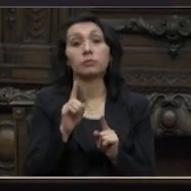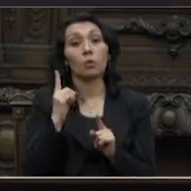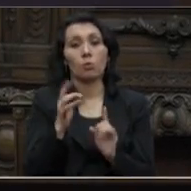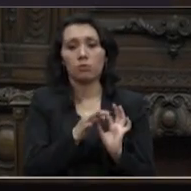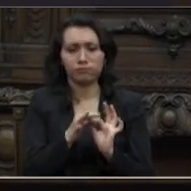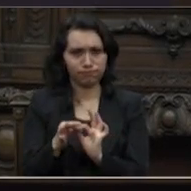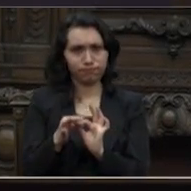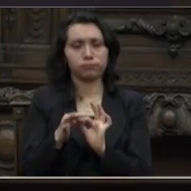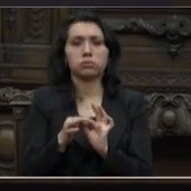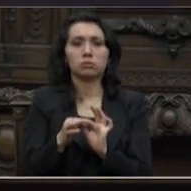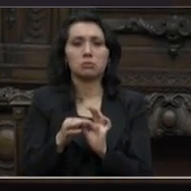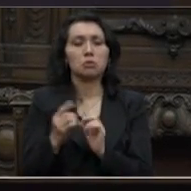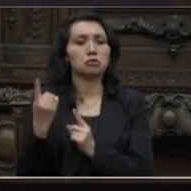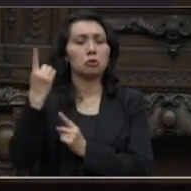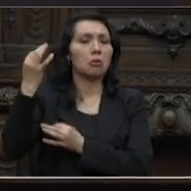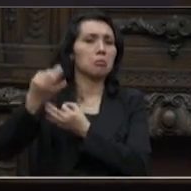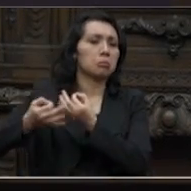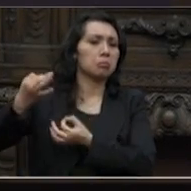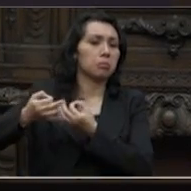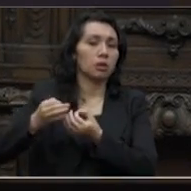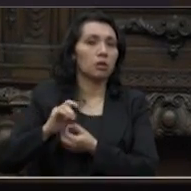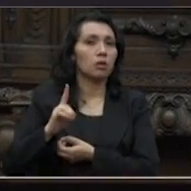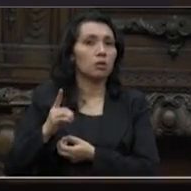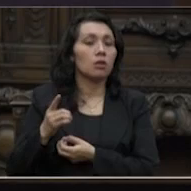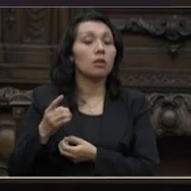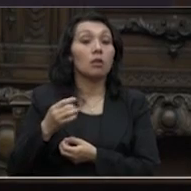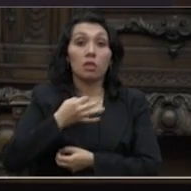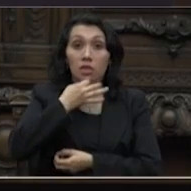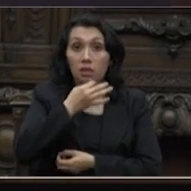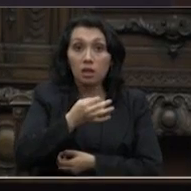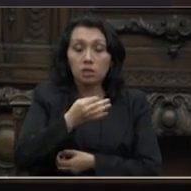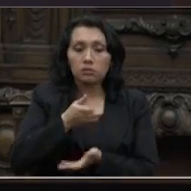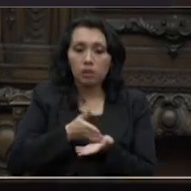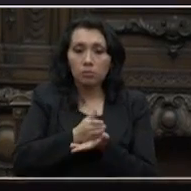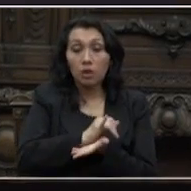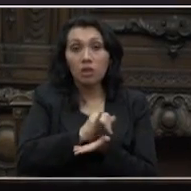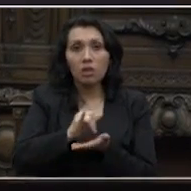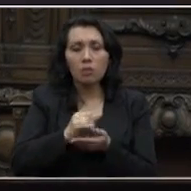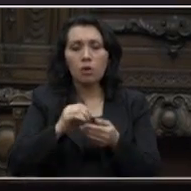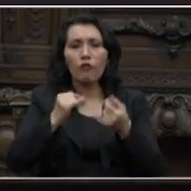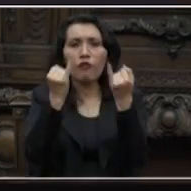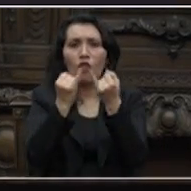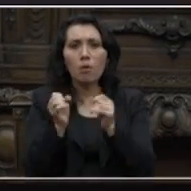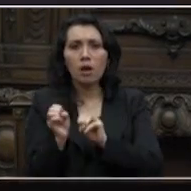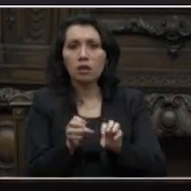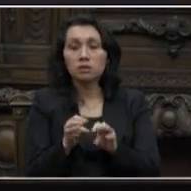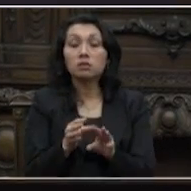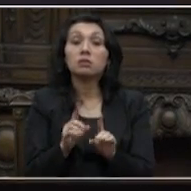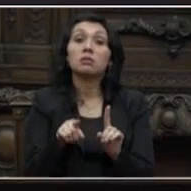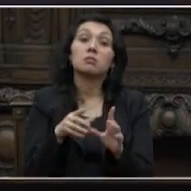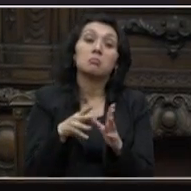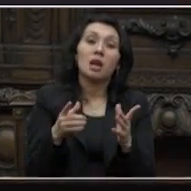no es una definición instrumental exclusivamente, o sea, se va a aparecer luego metodológicamente, pero